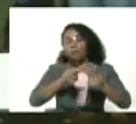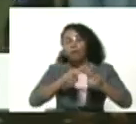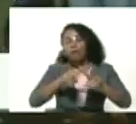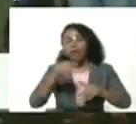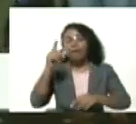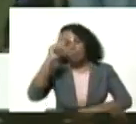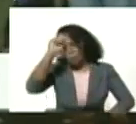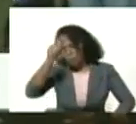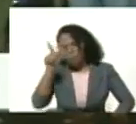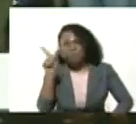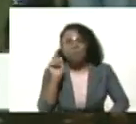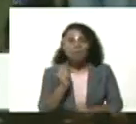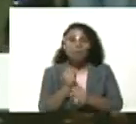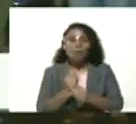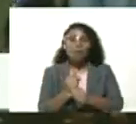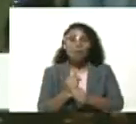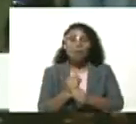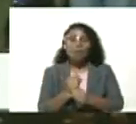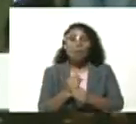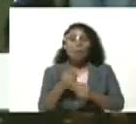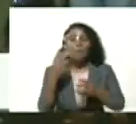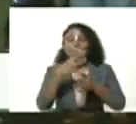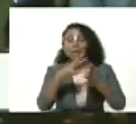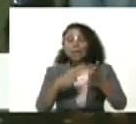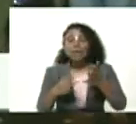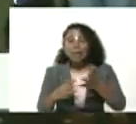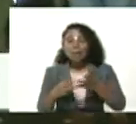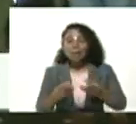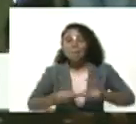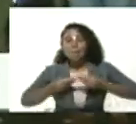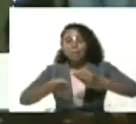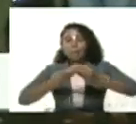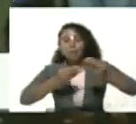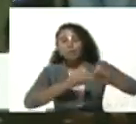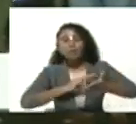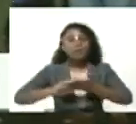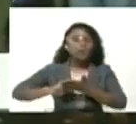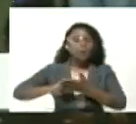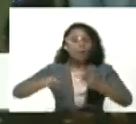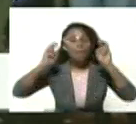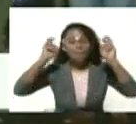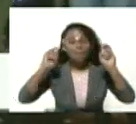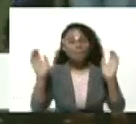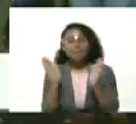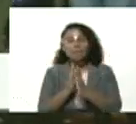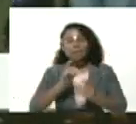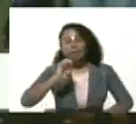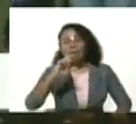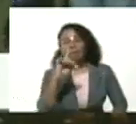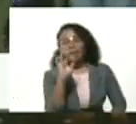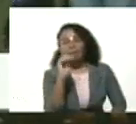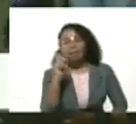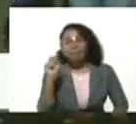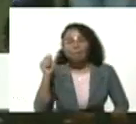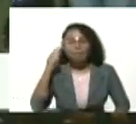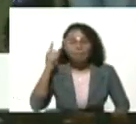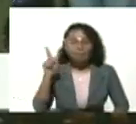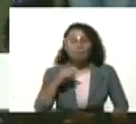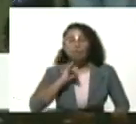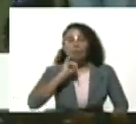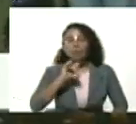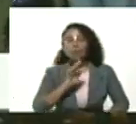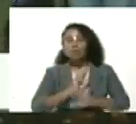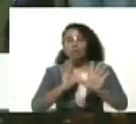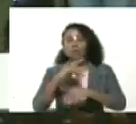su trabajo, con kit de Ducolsa vamos a resolver el tema en Santa Elena de Guairende. Y reporto, solamente